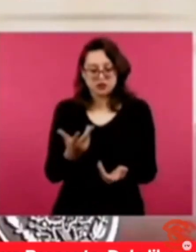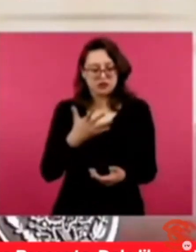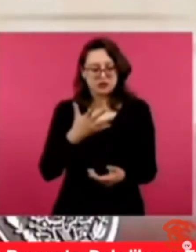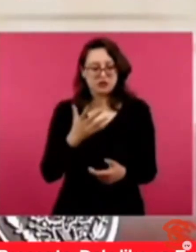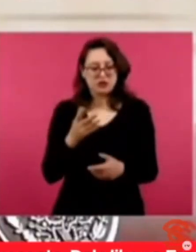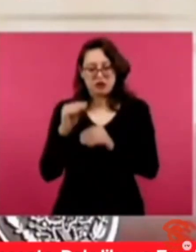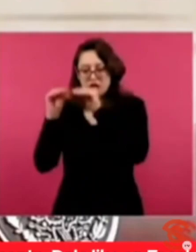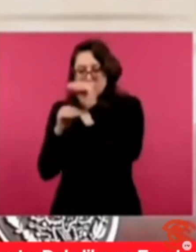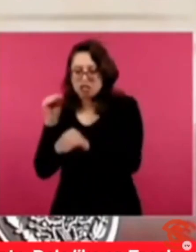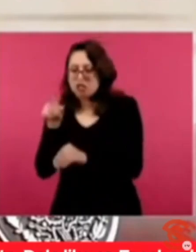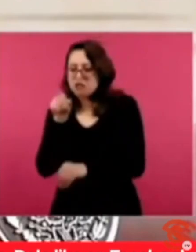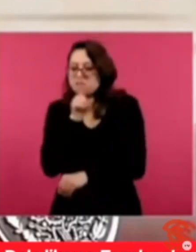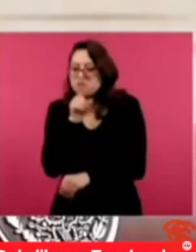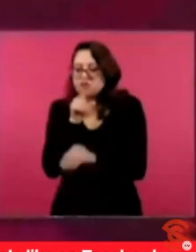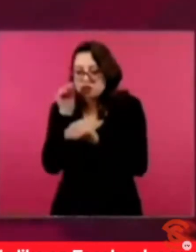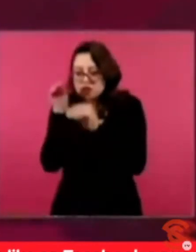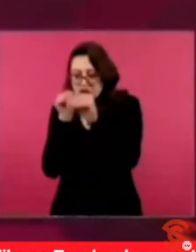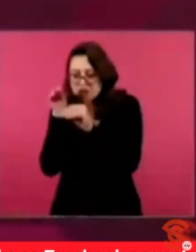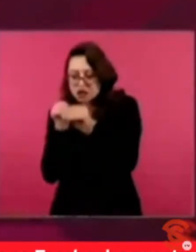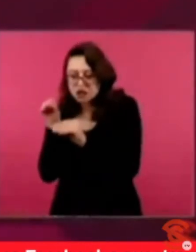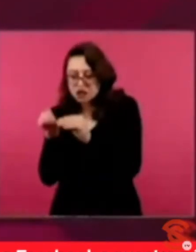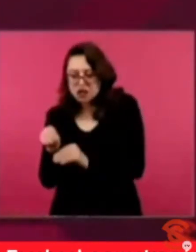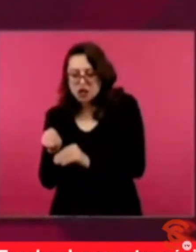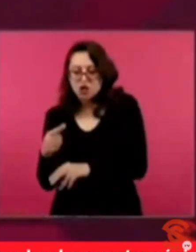mis palabras.